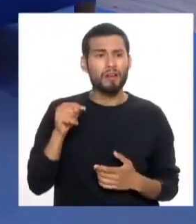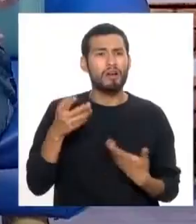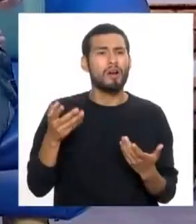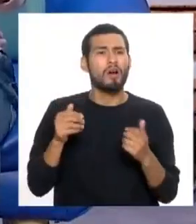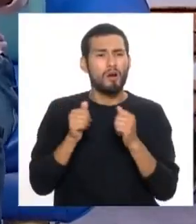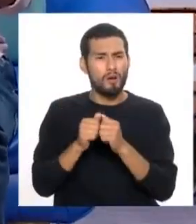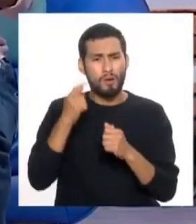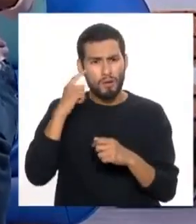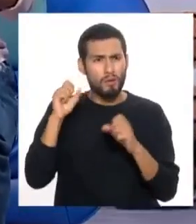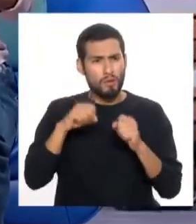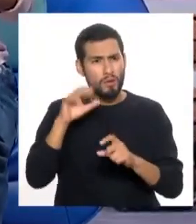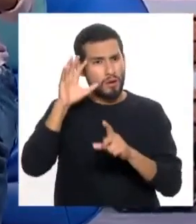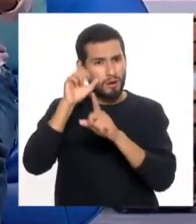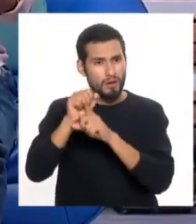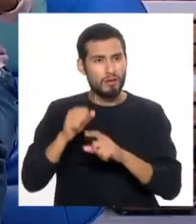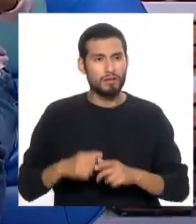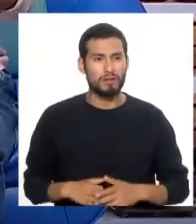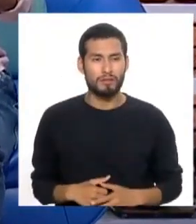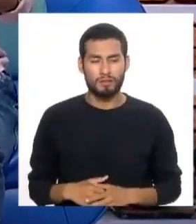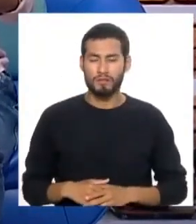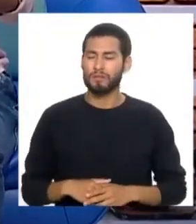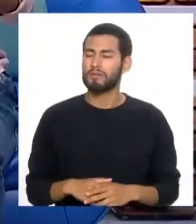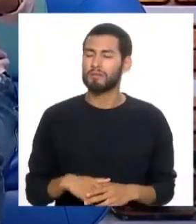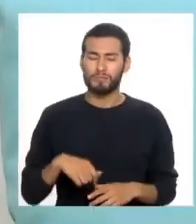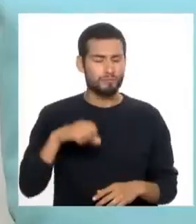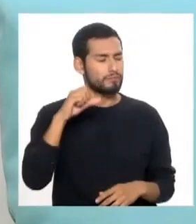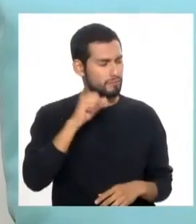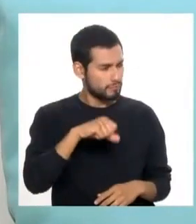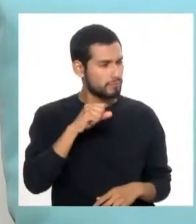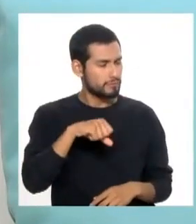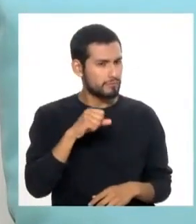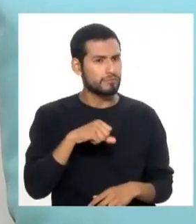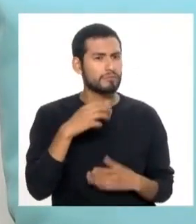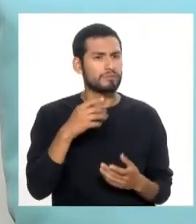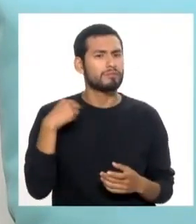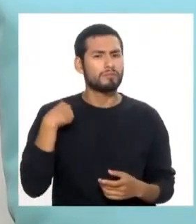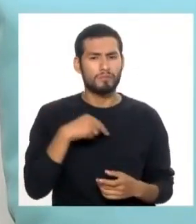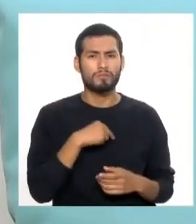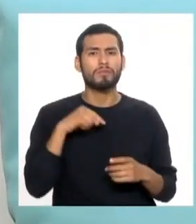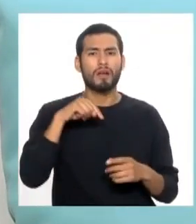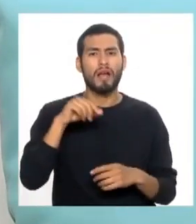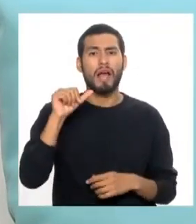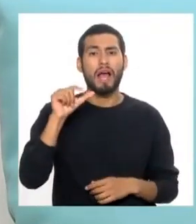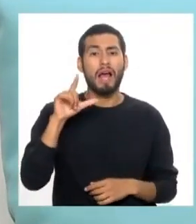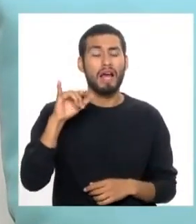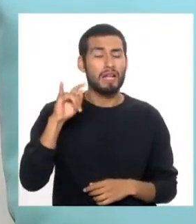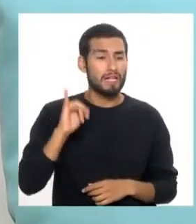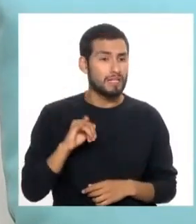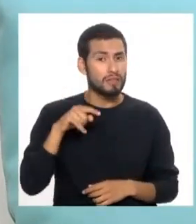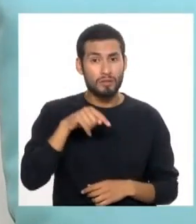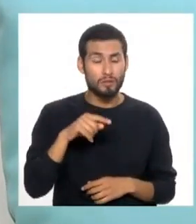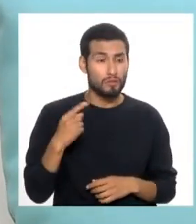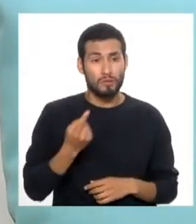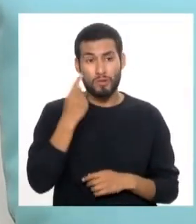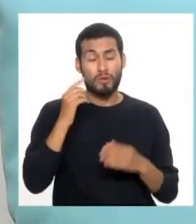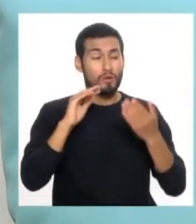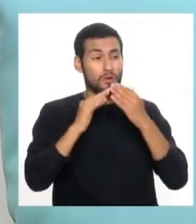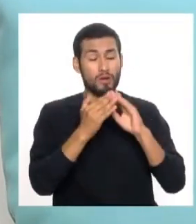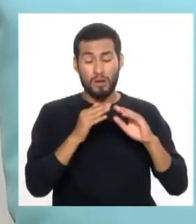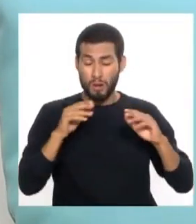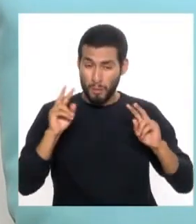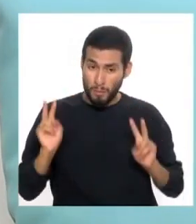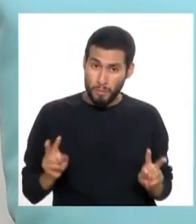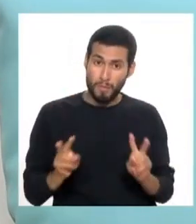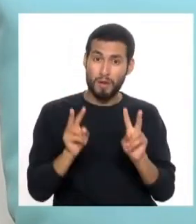compañía para lograr tus sueños finalmente. Sí, efectivamente, lo que hacemos con Alinti es no solamente crear ciudades